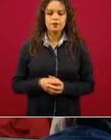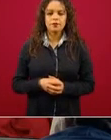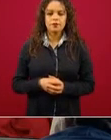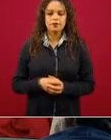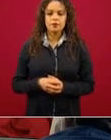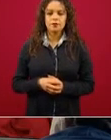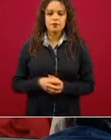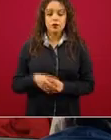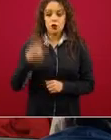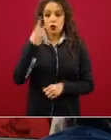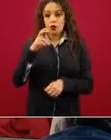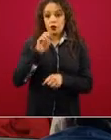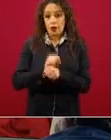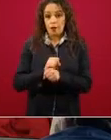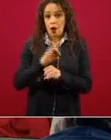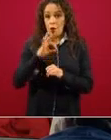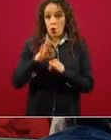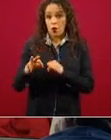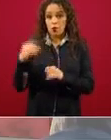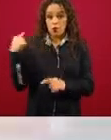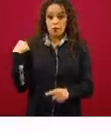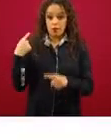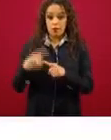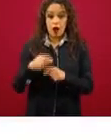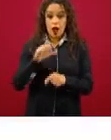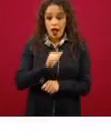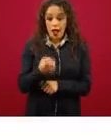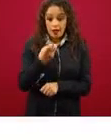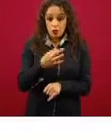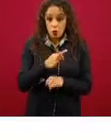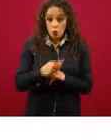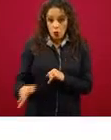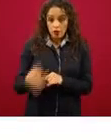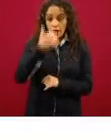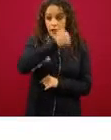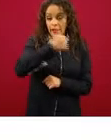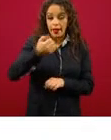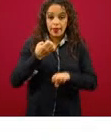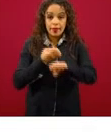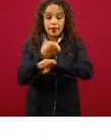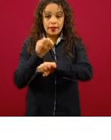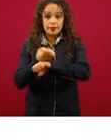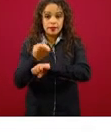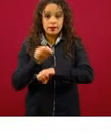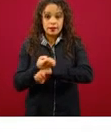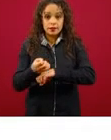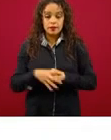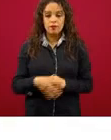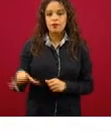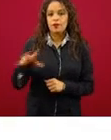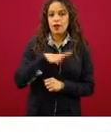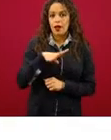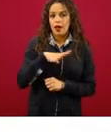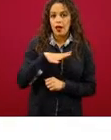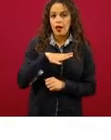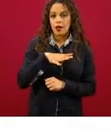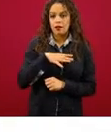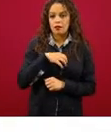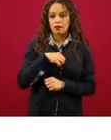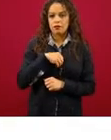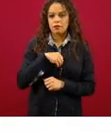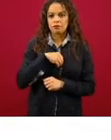últimas 2 semanas a la última semana por estado, ya solamente 3